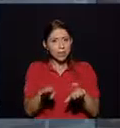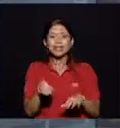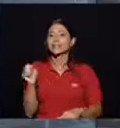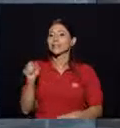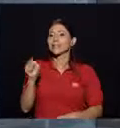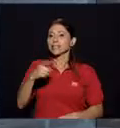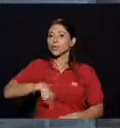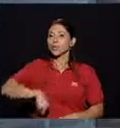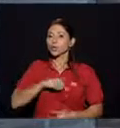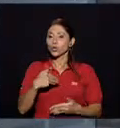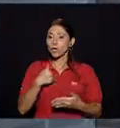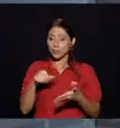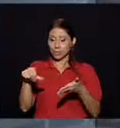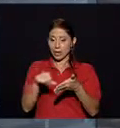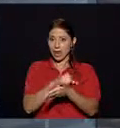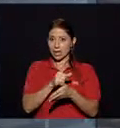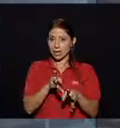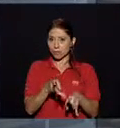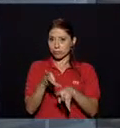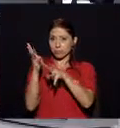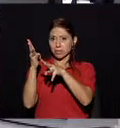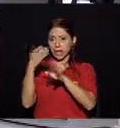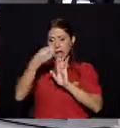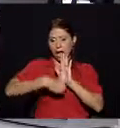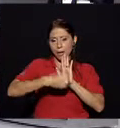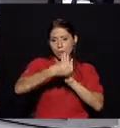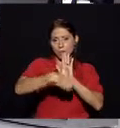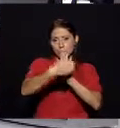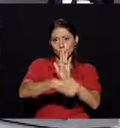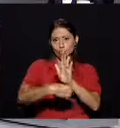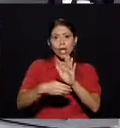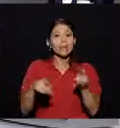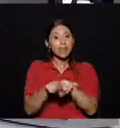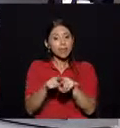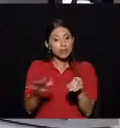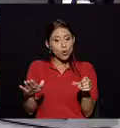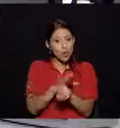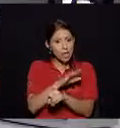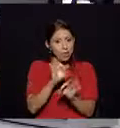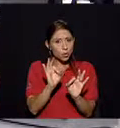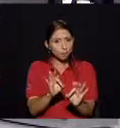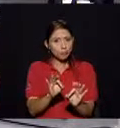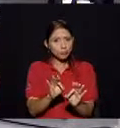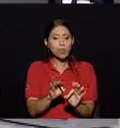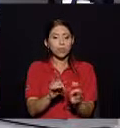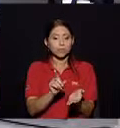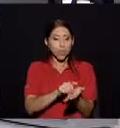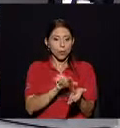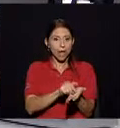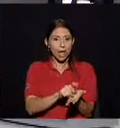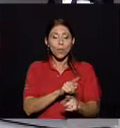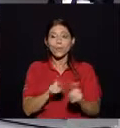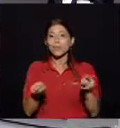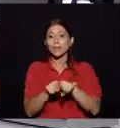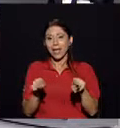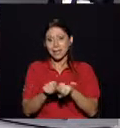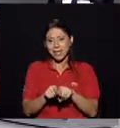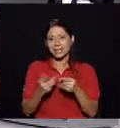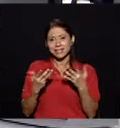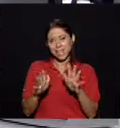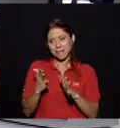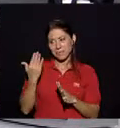Sí, nosotros tenemos en la página los capítulos del documento, bueno, hay un documento publicado completo, pero también estamos incursionando hace